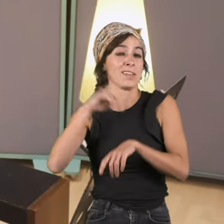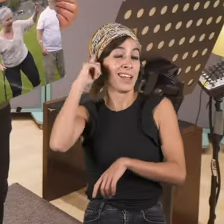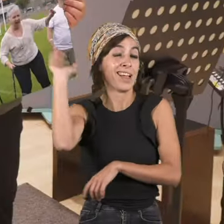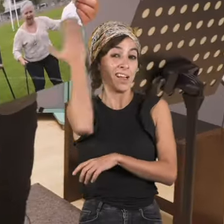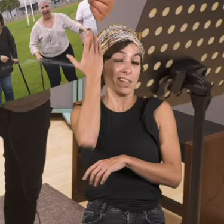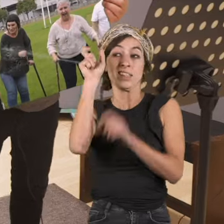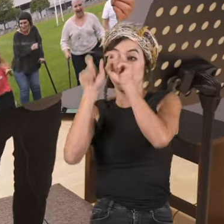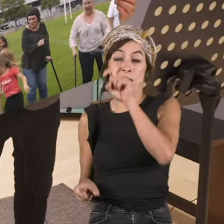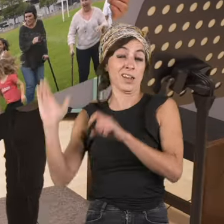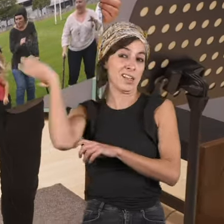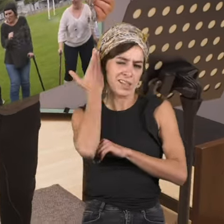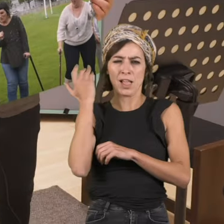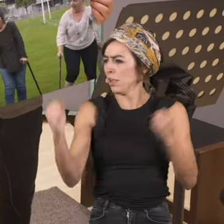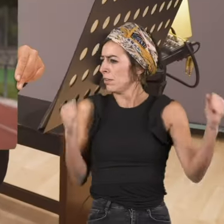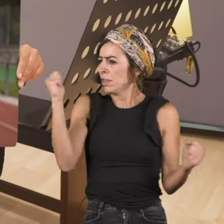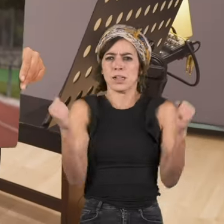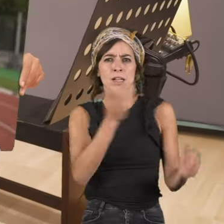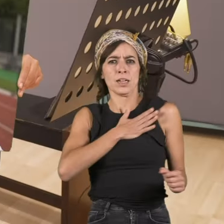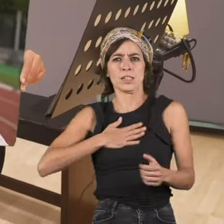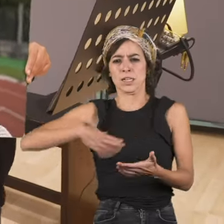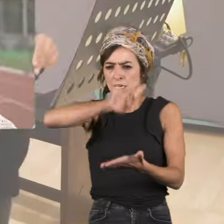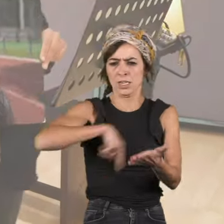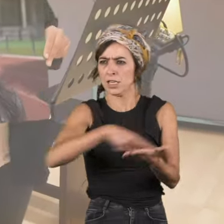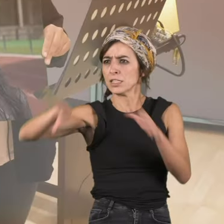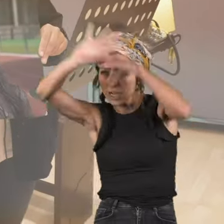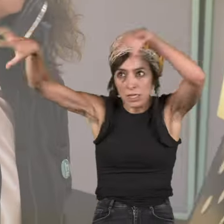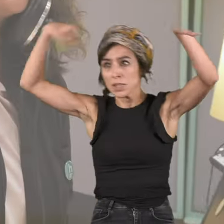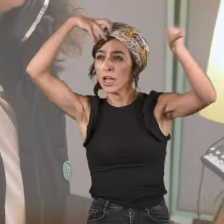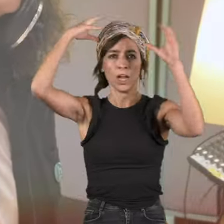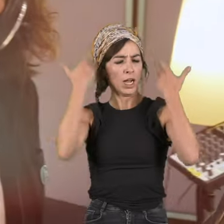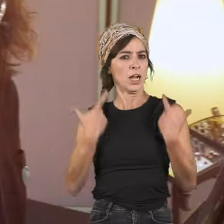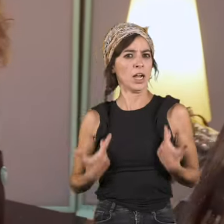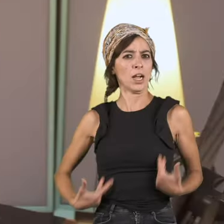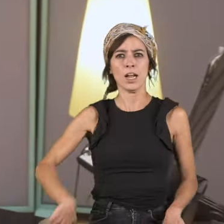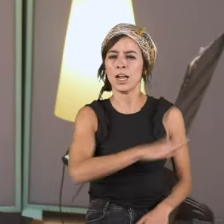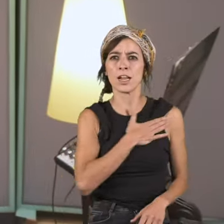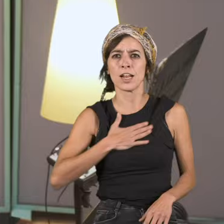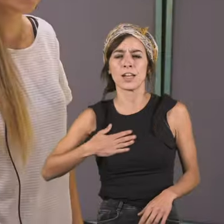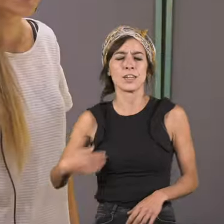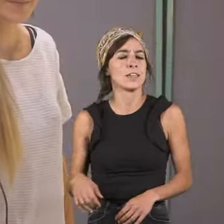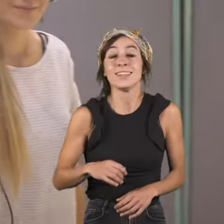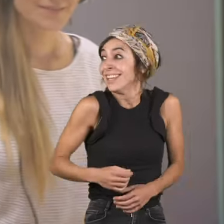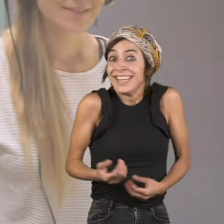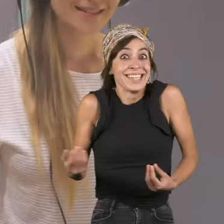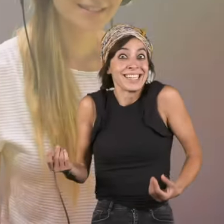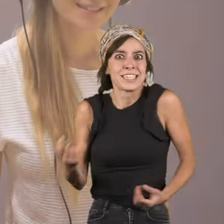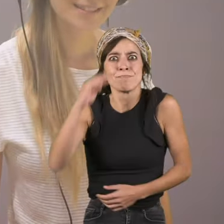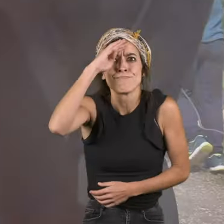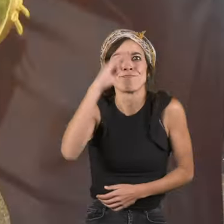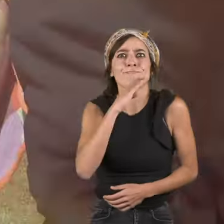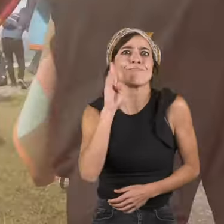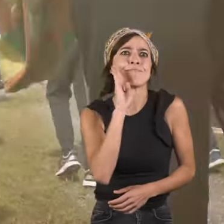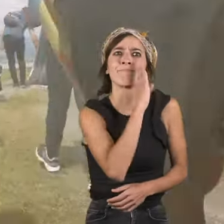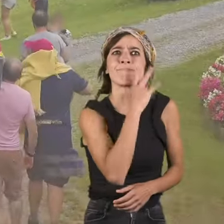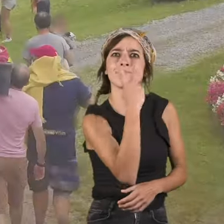Esklerosiarekin dantza egin nahi du, ijitoen azalean sartu. Bi aita